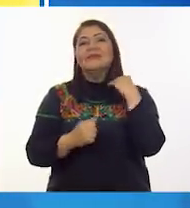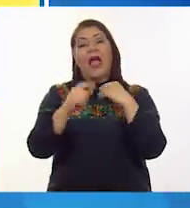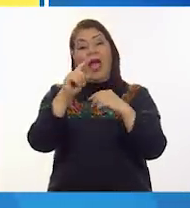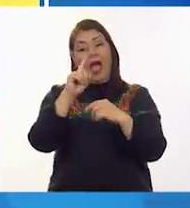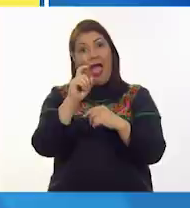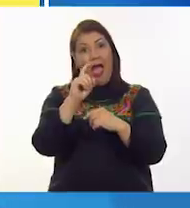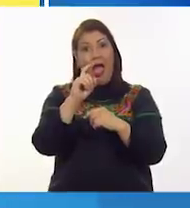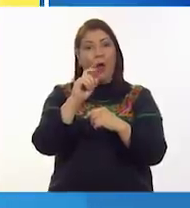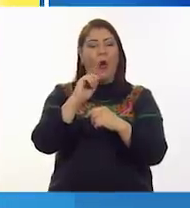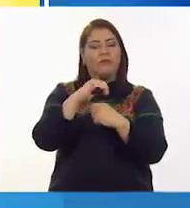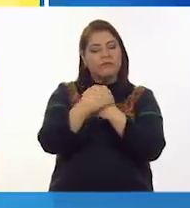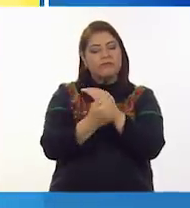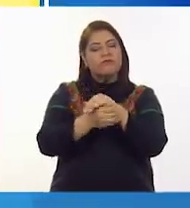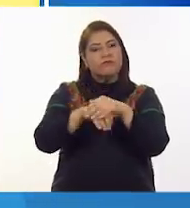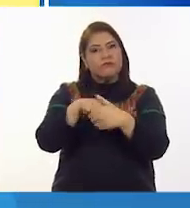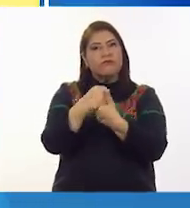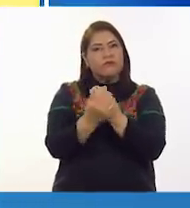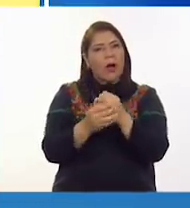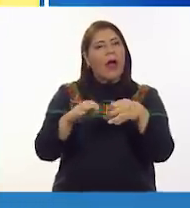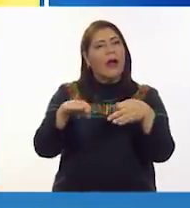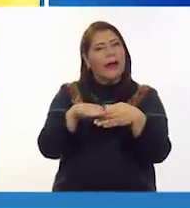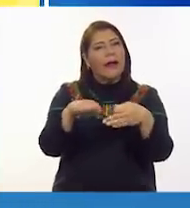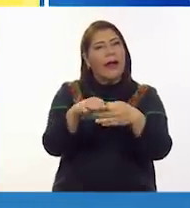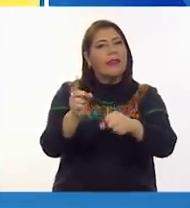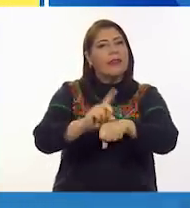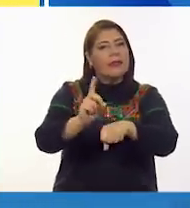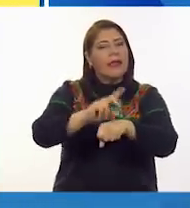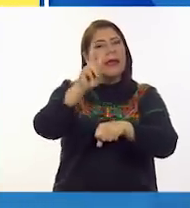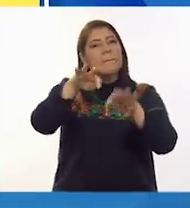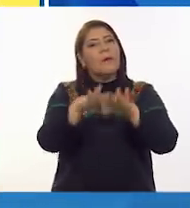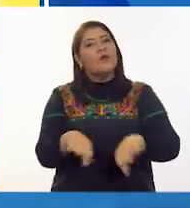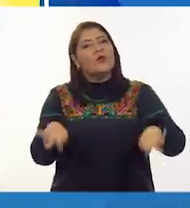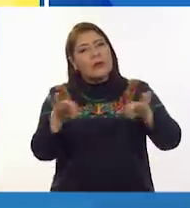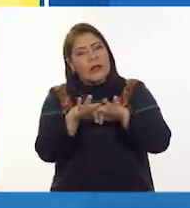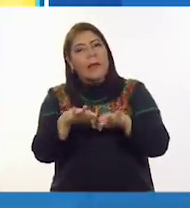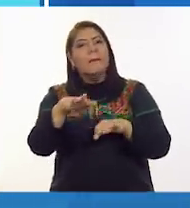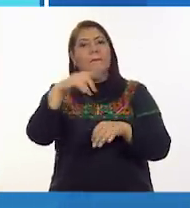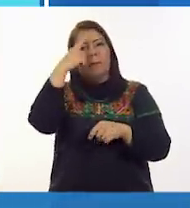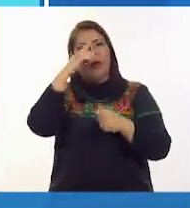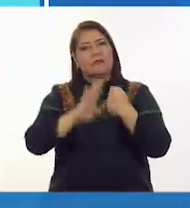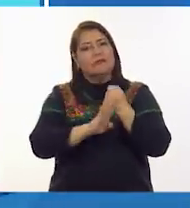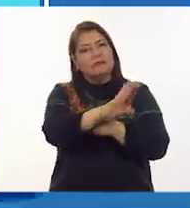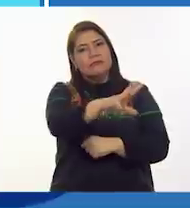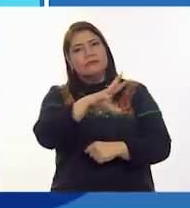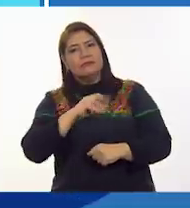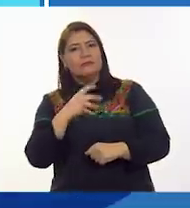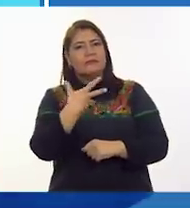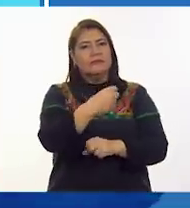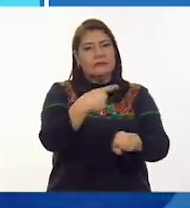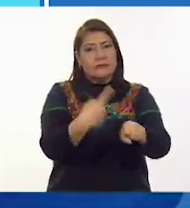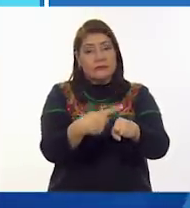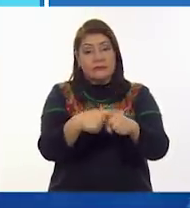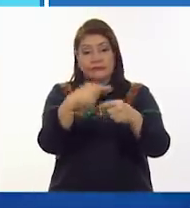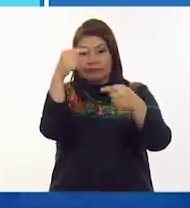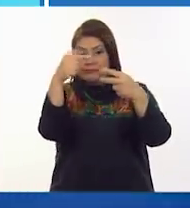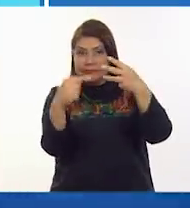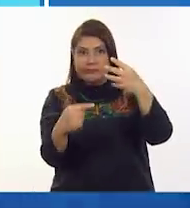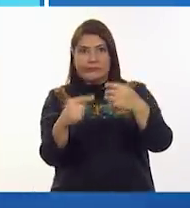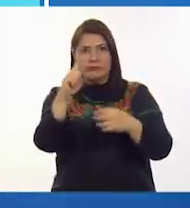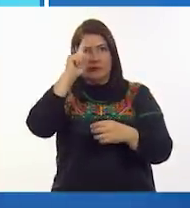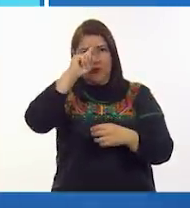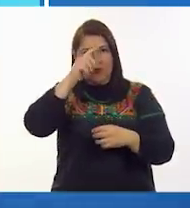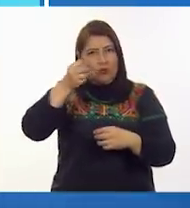Lavarnos las manos varias veces al día es importante para prevenir cualquier enfermedad. Sigue estos pasos para